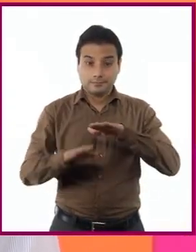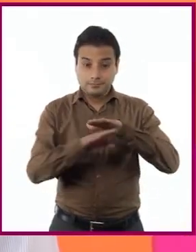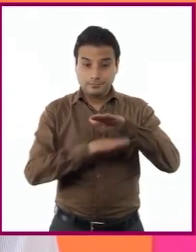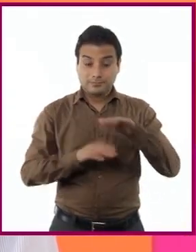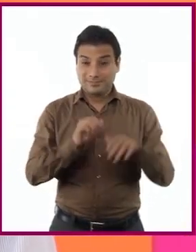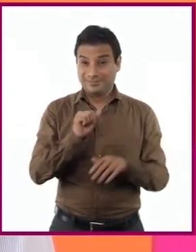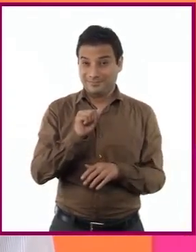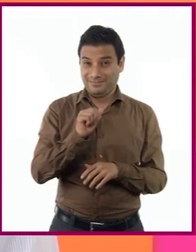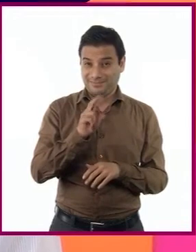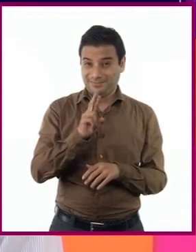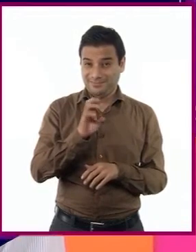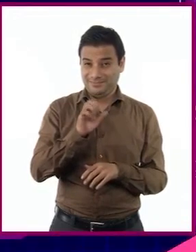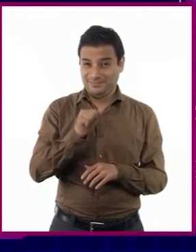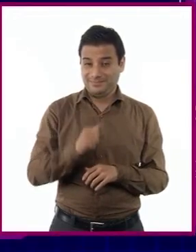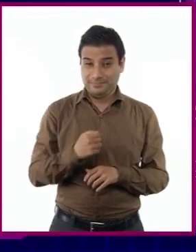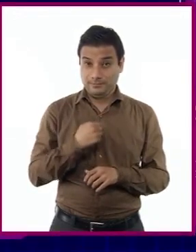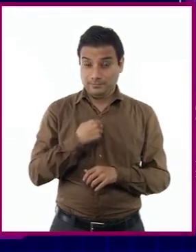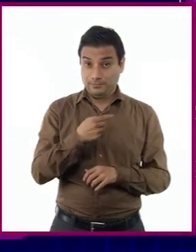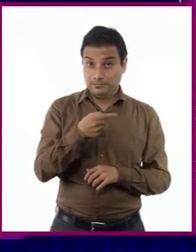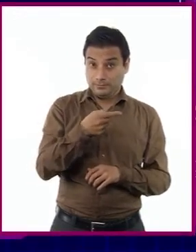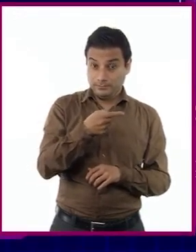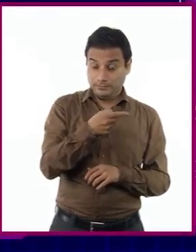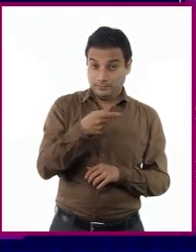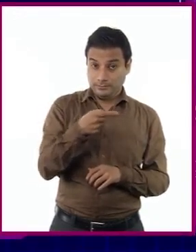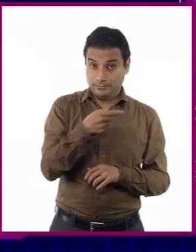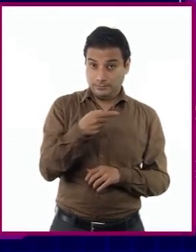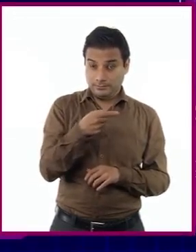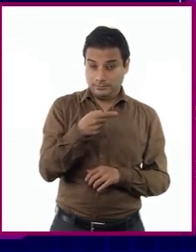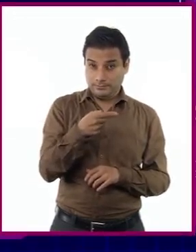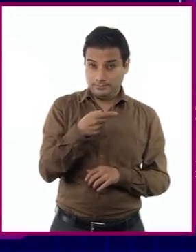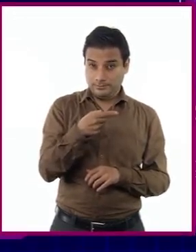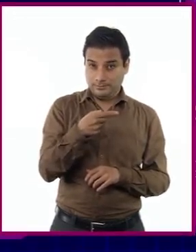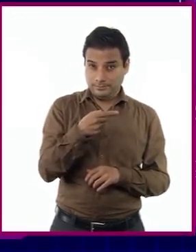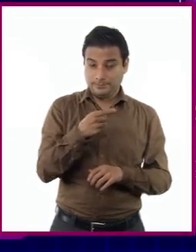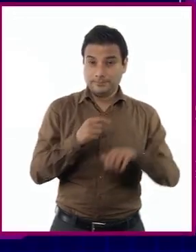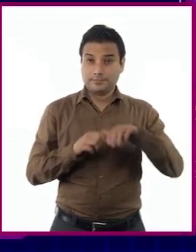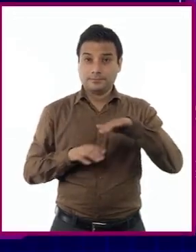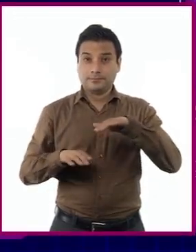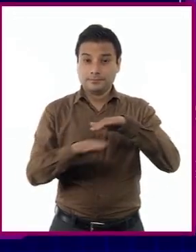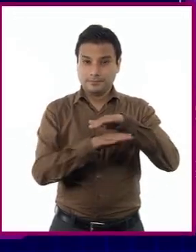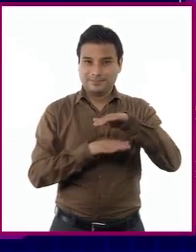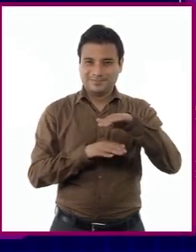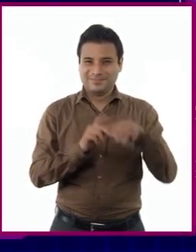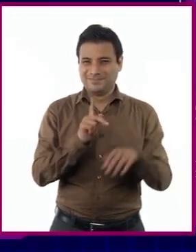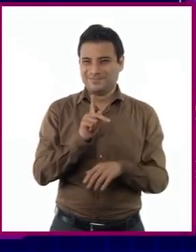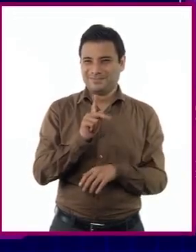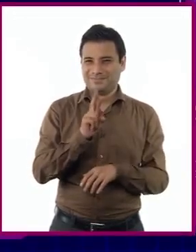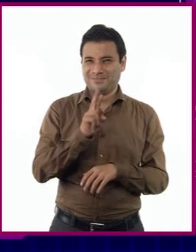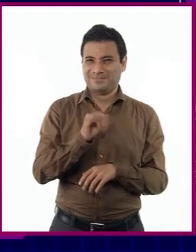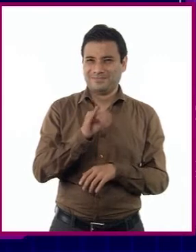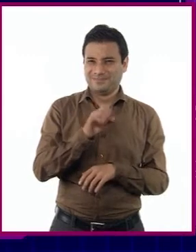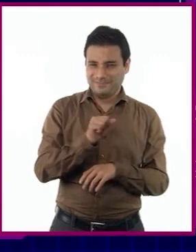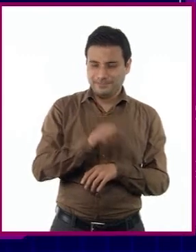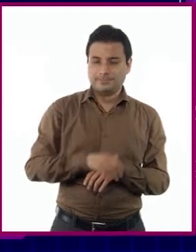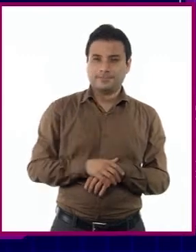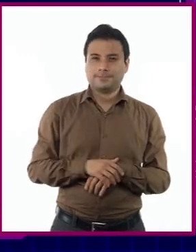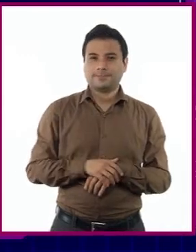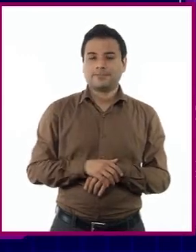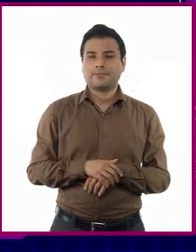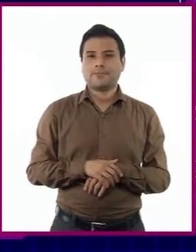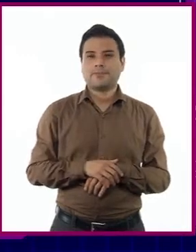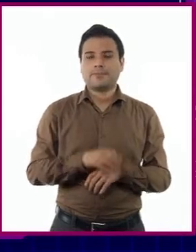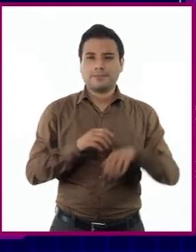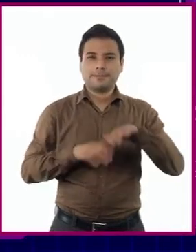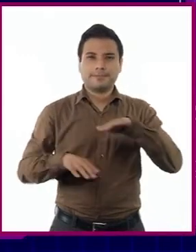del cilindro se le resta la diferencia entre el área de la base del prisma recto y el área de la base del